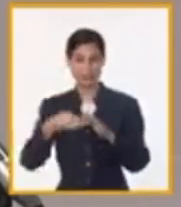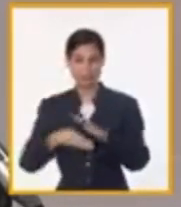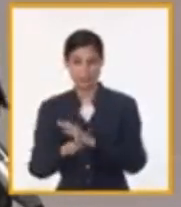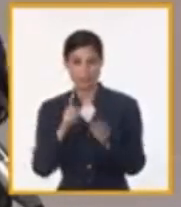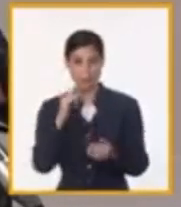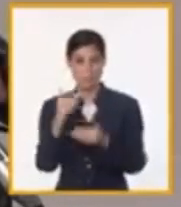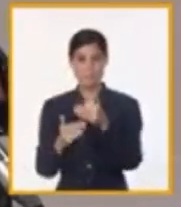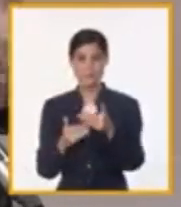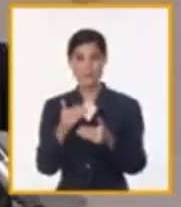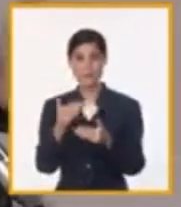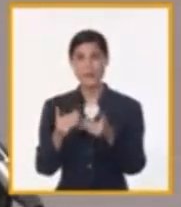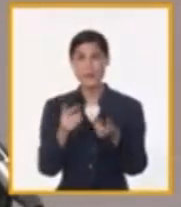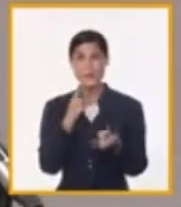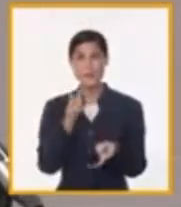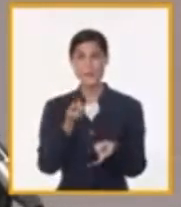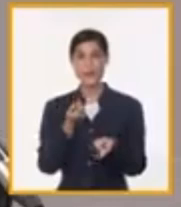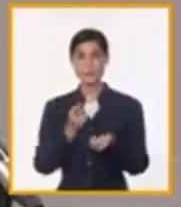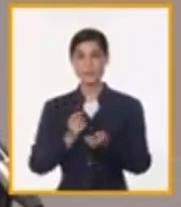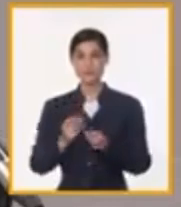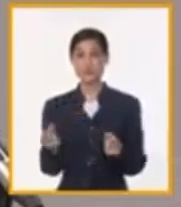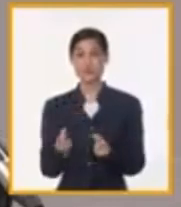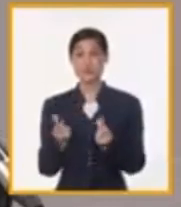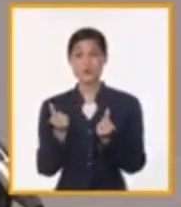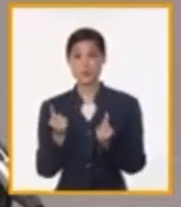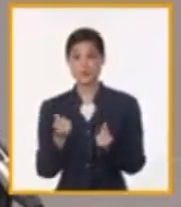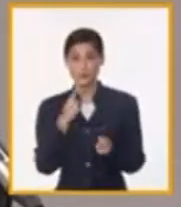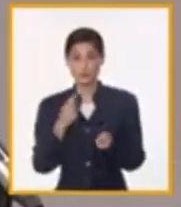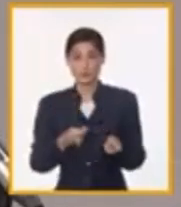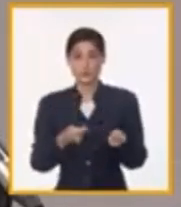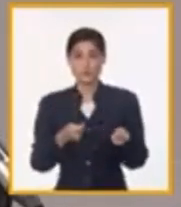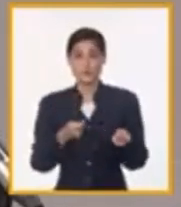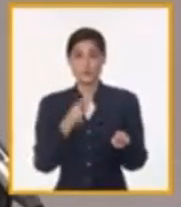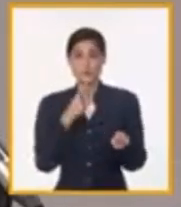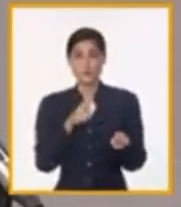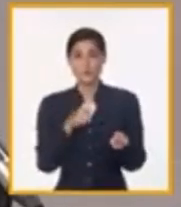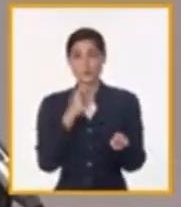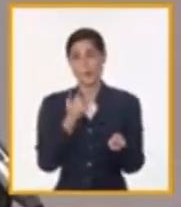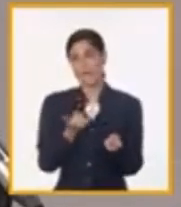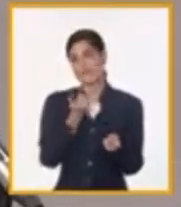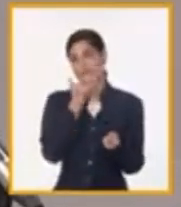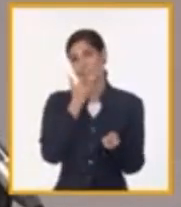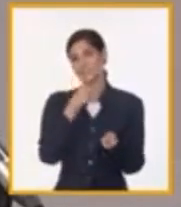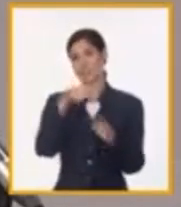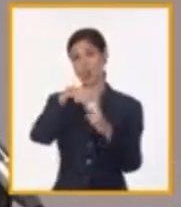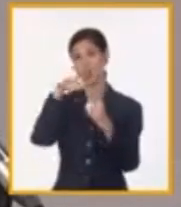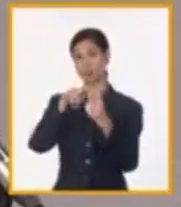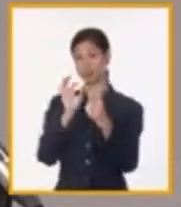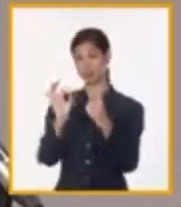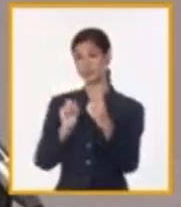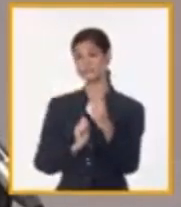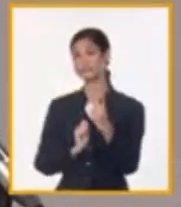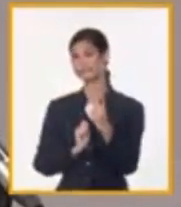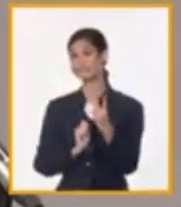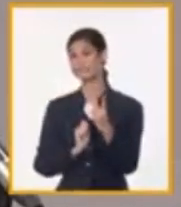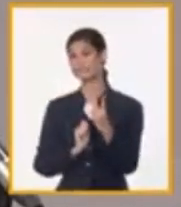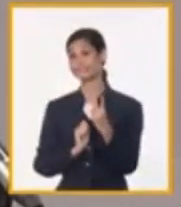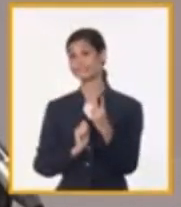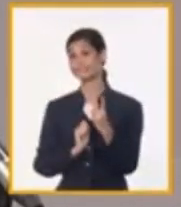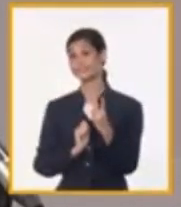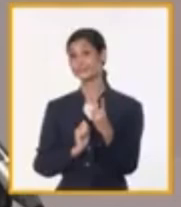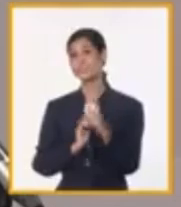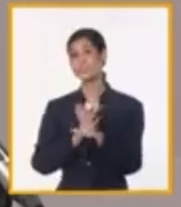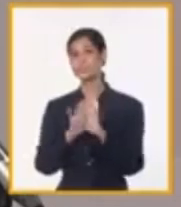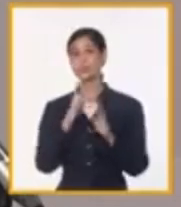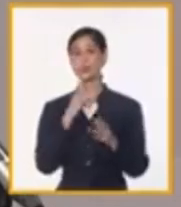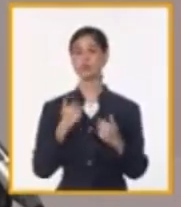María Corina lo estaba empujando y él decide alejarse con todo lo que eso conlleva no este bueno Tiene que ser dar la apariencia de